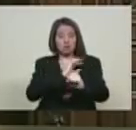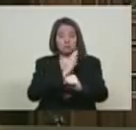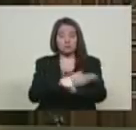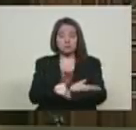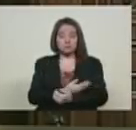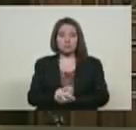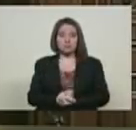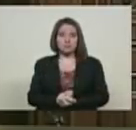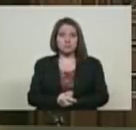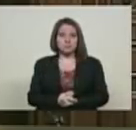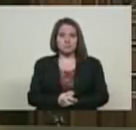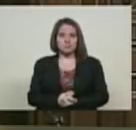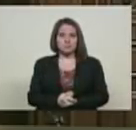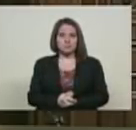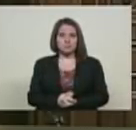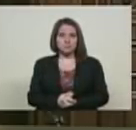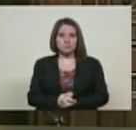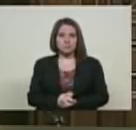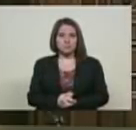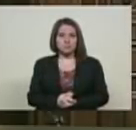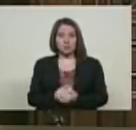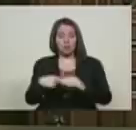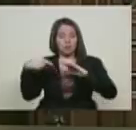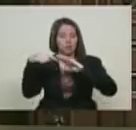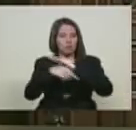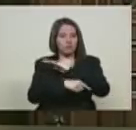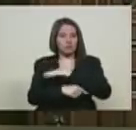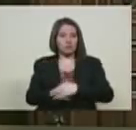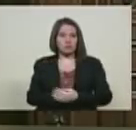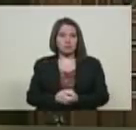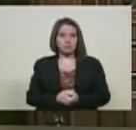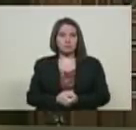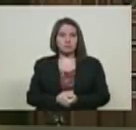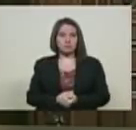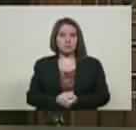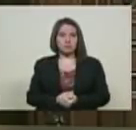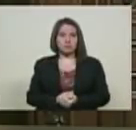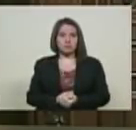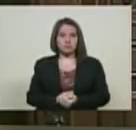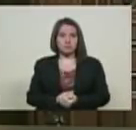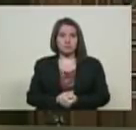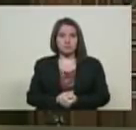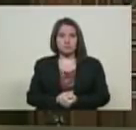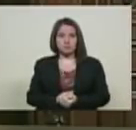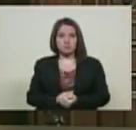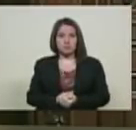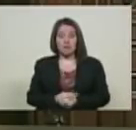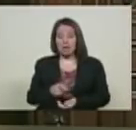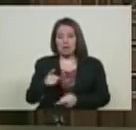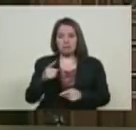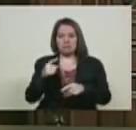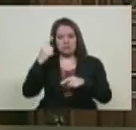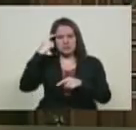perseverante, intensa, profunda, a pesar de la